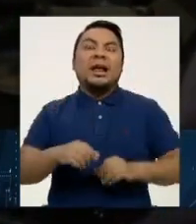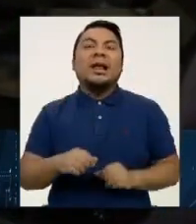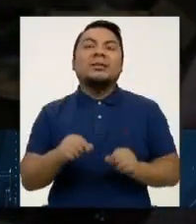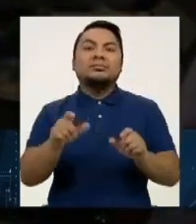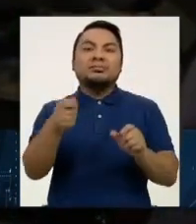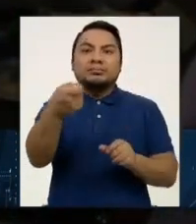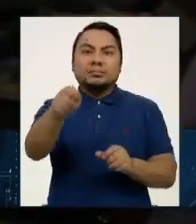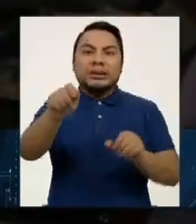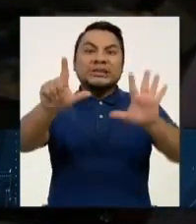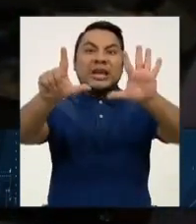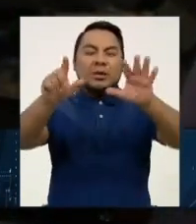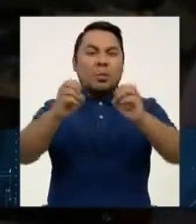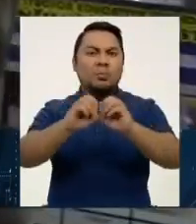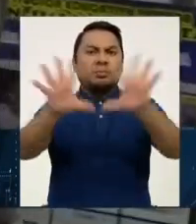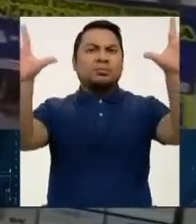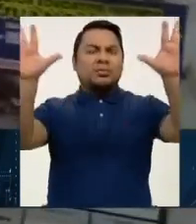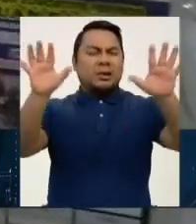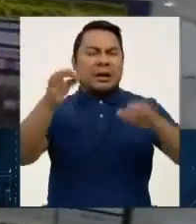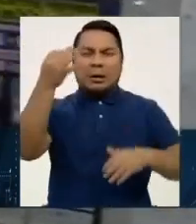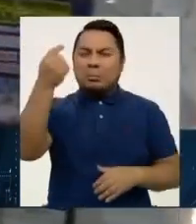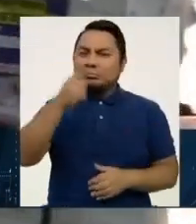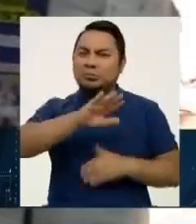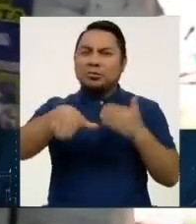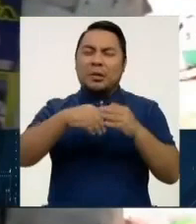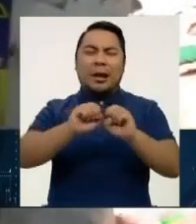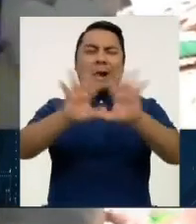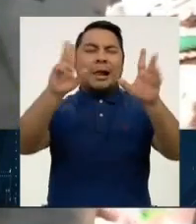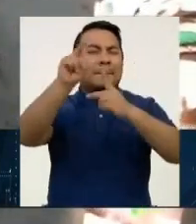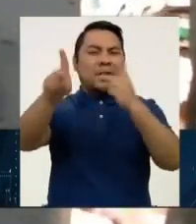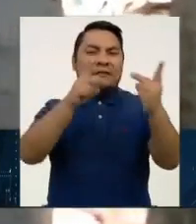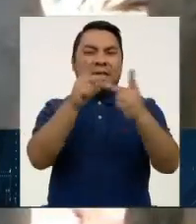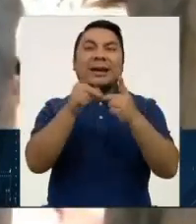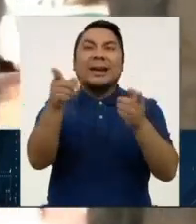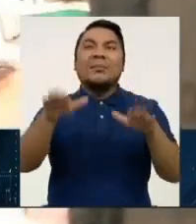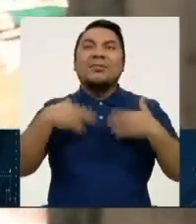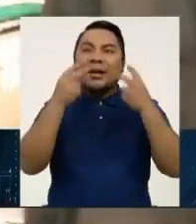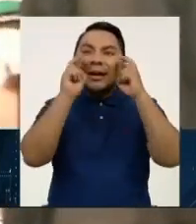que hoy los pobladores tuvieron el privilegio de gozar las incidencias del